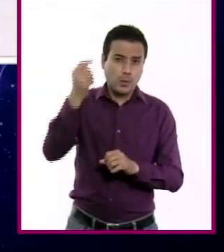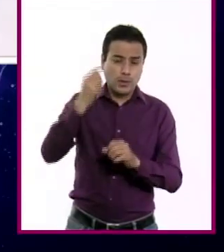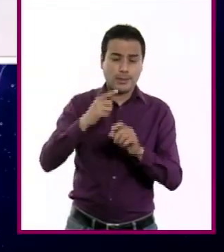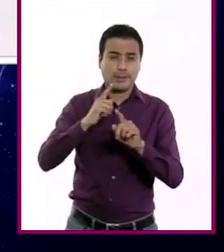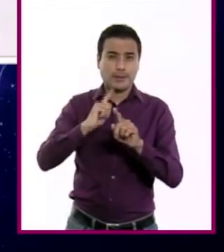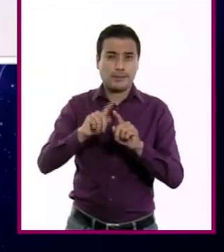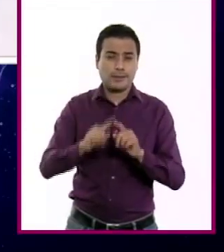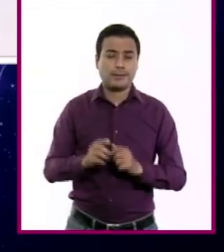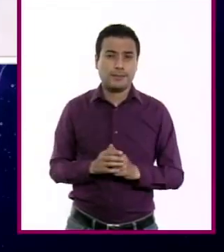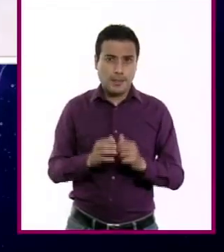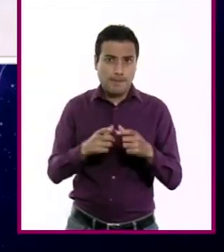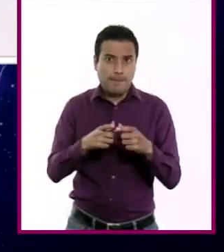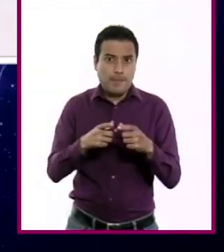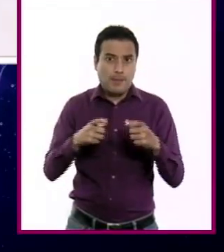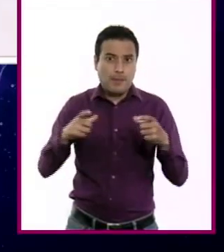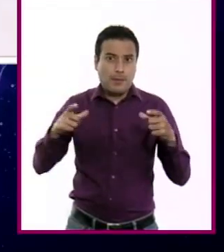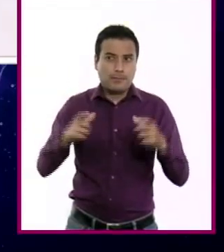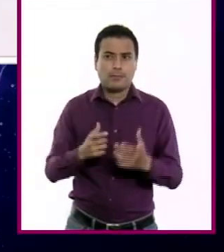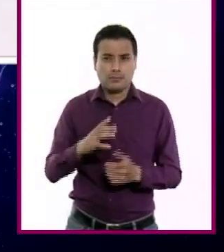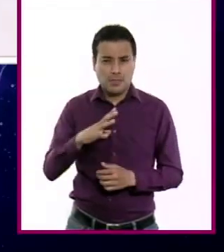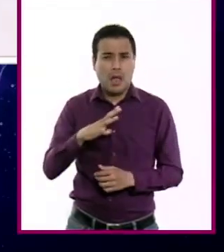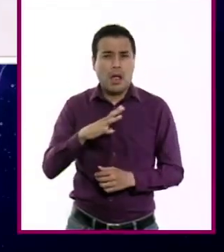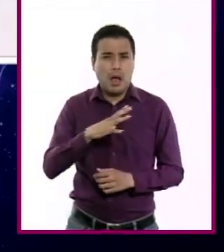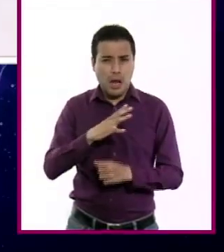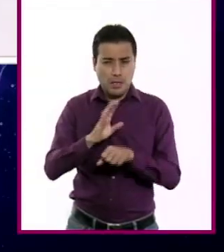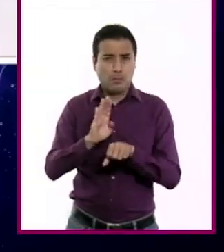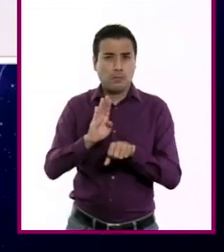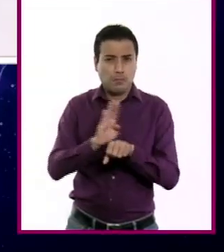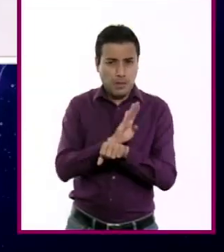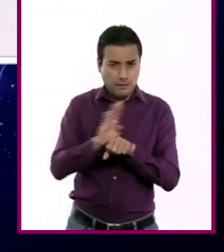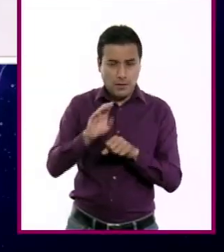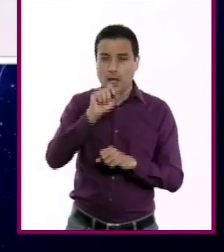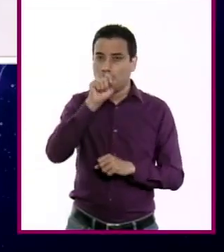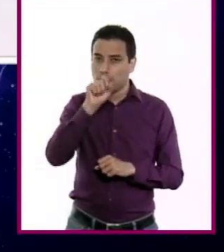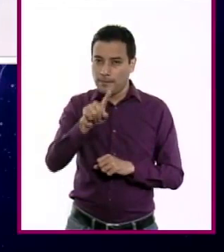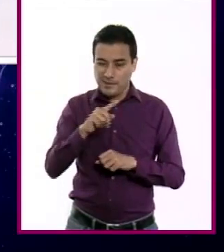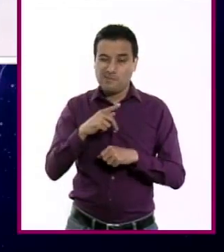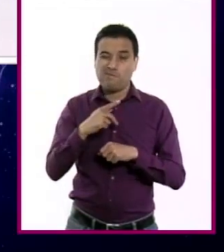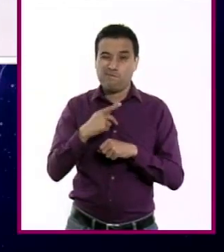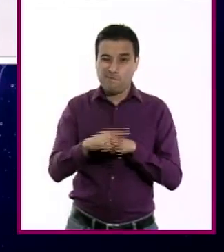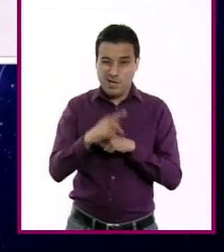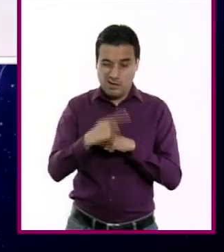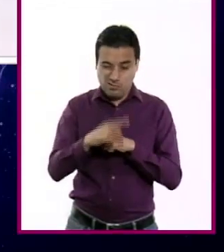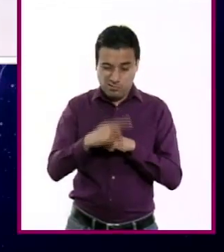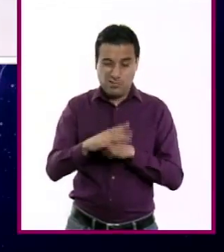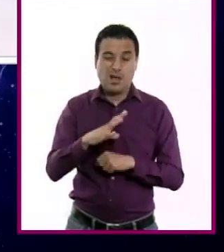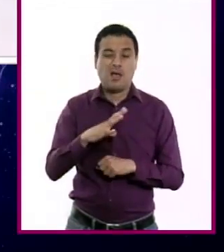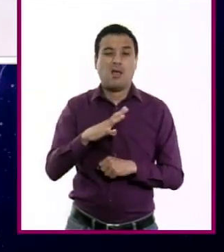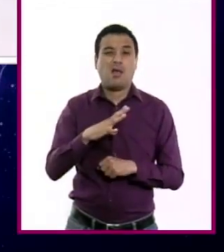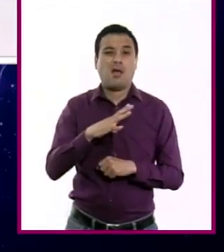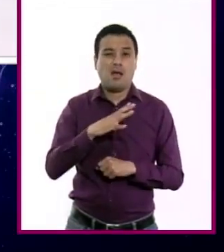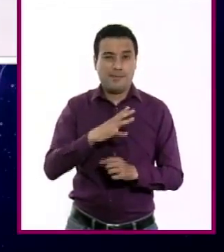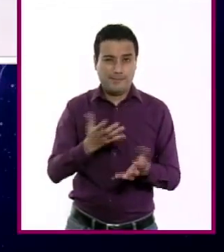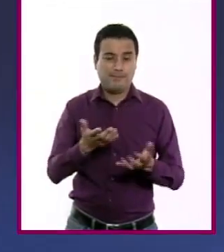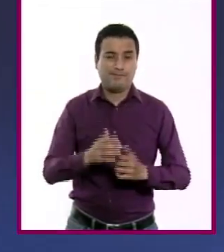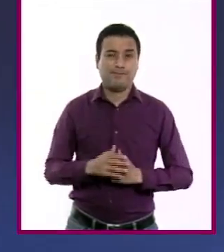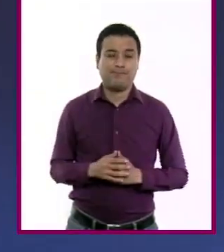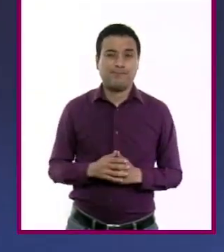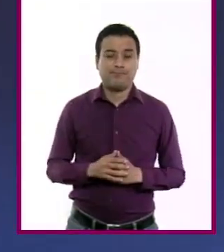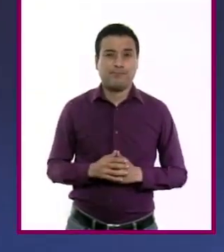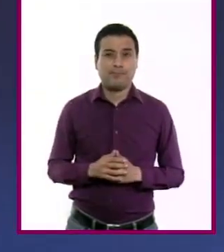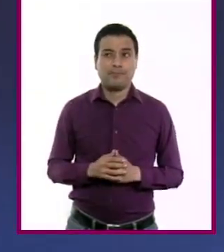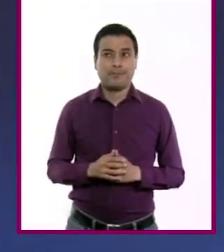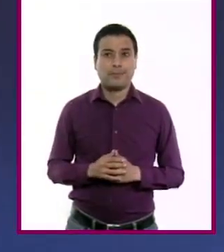trajo muchas ventajas, pero también quedaron expuestas nuestras vulnerabilidades en el área de la ciberseguridad, donde